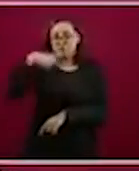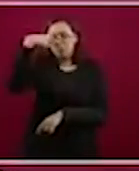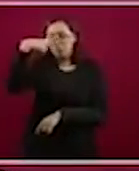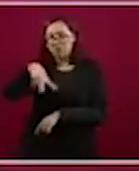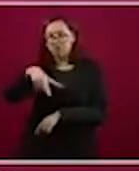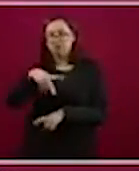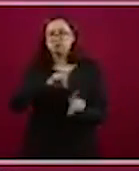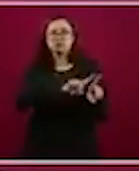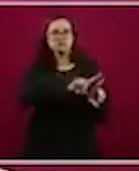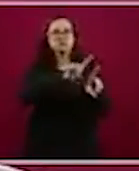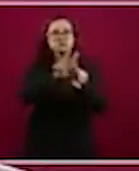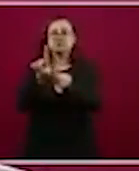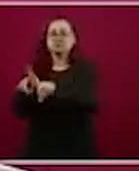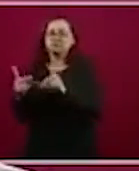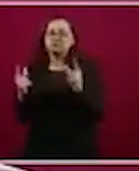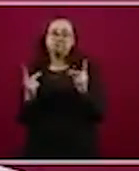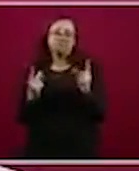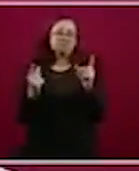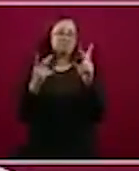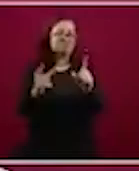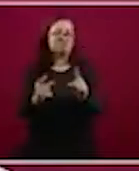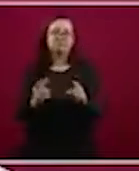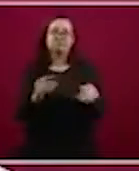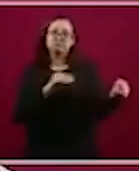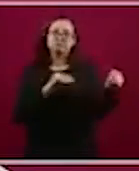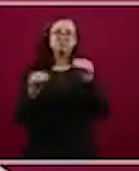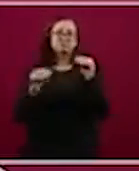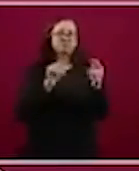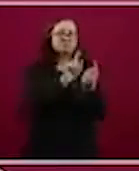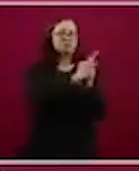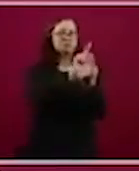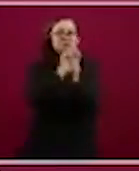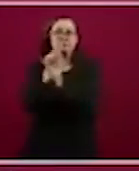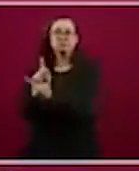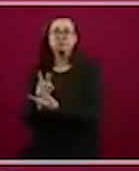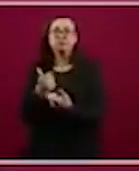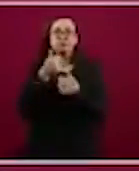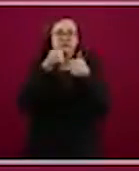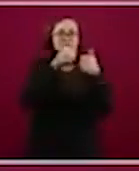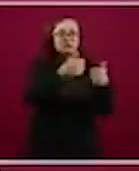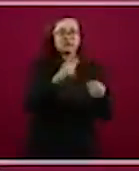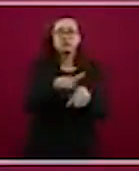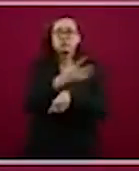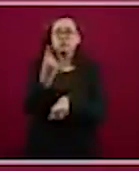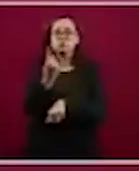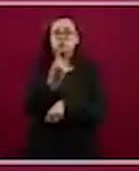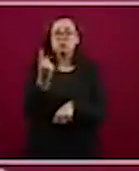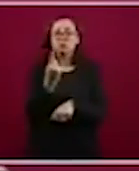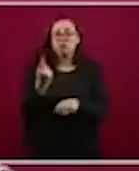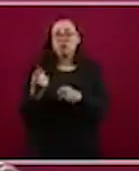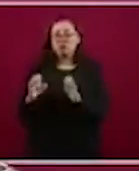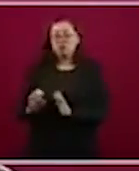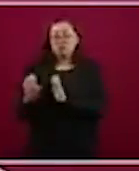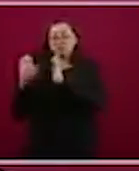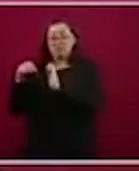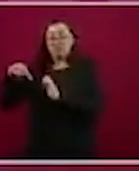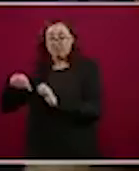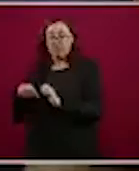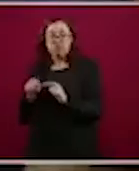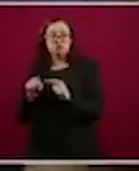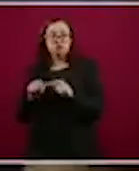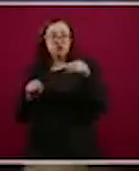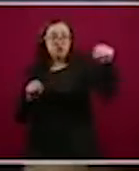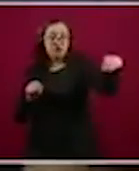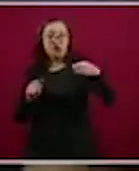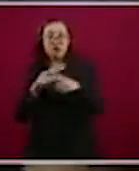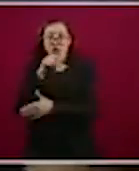y 8 organismos internacionales que apoyan la iniciativa mexicana de generar empleo en las regiones expulsoras de emigrantes